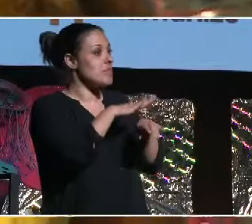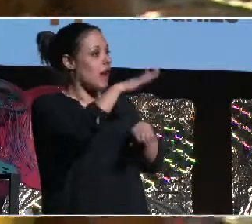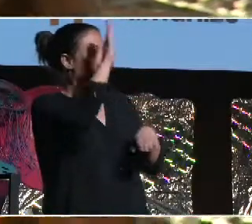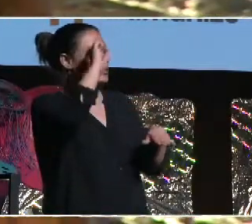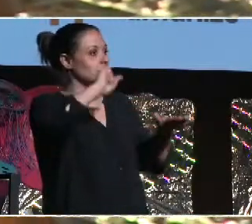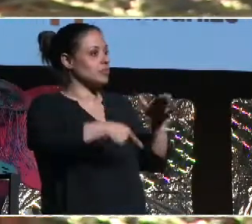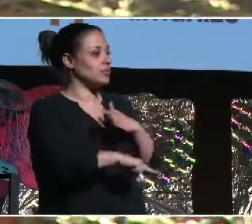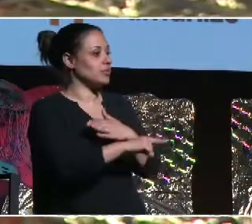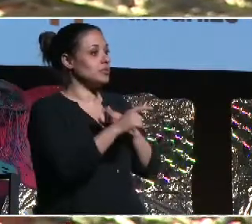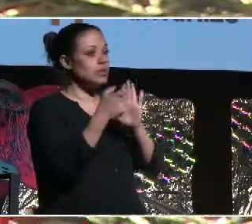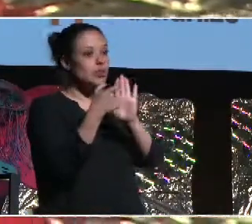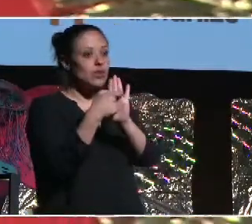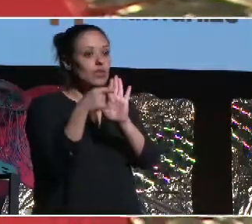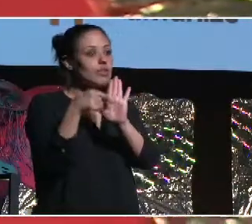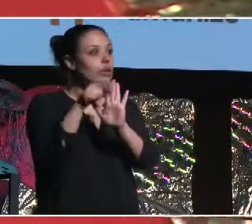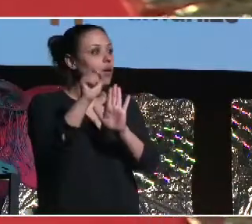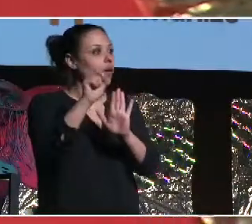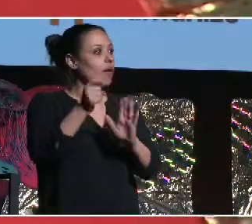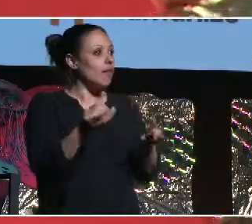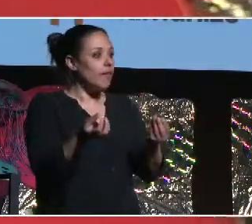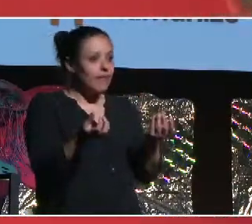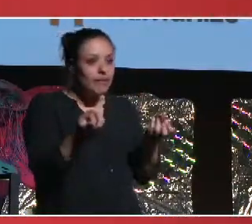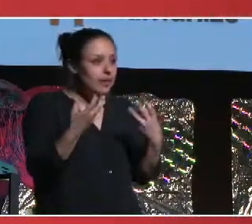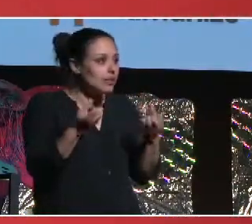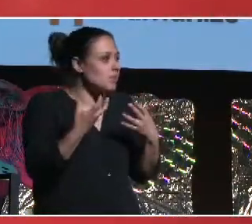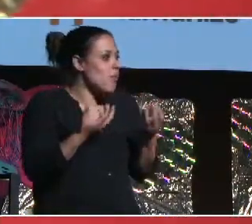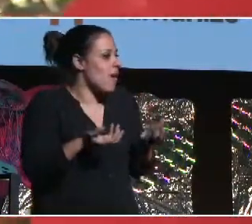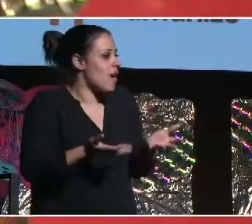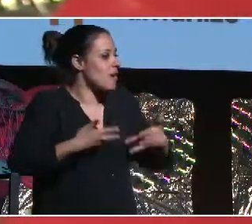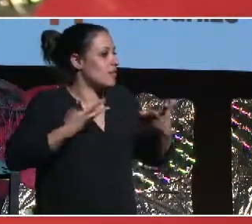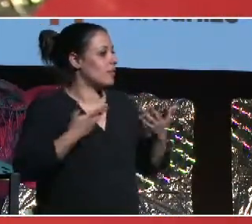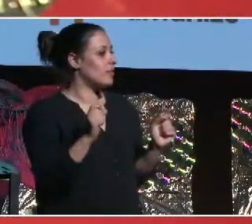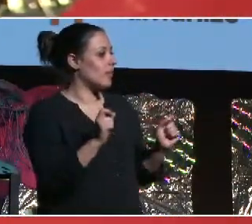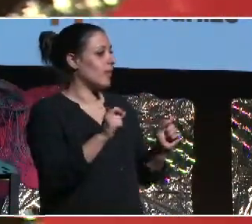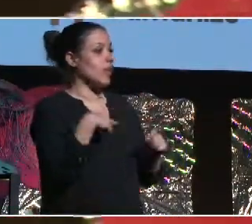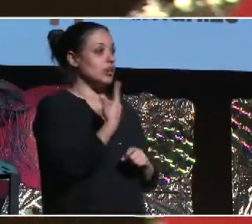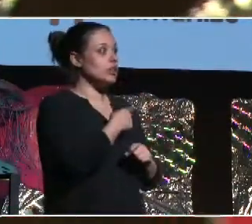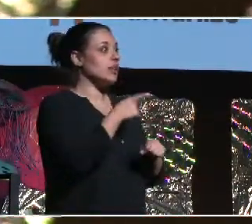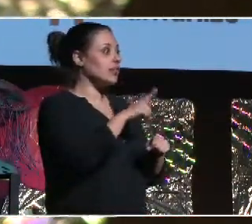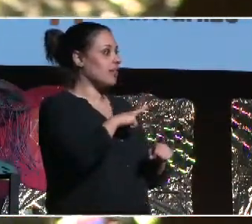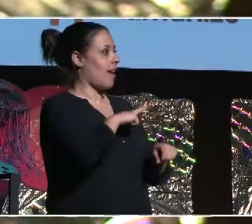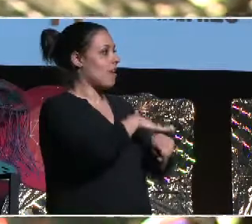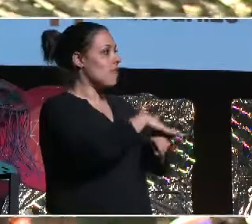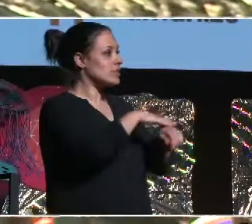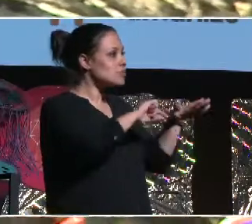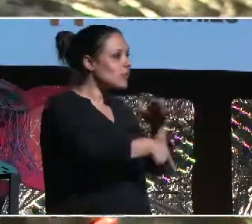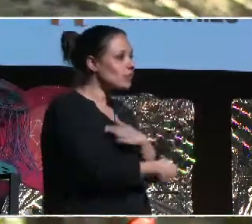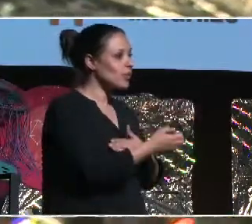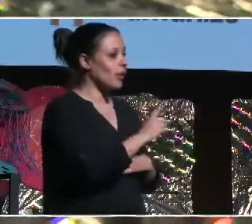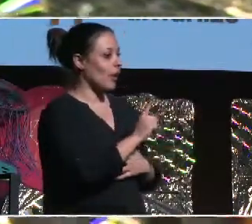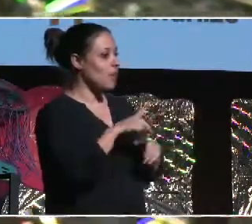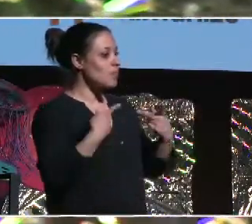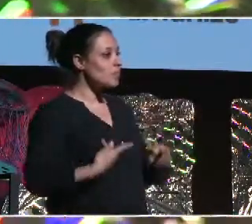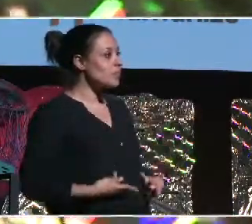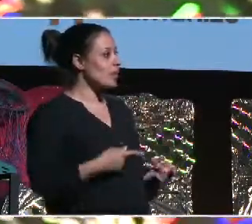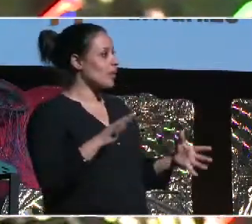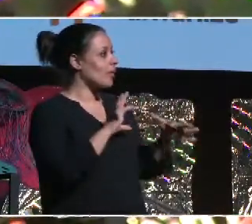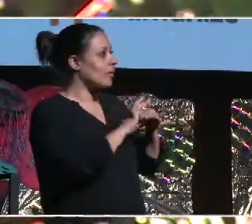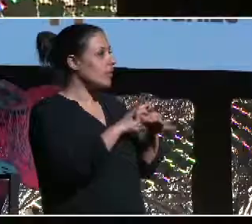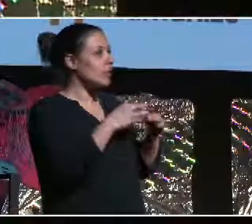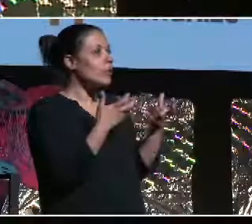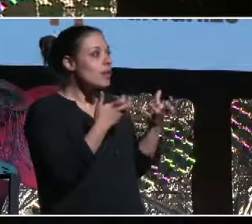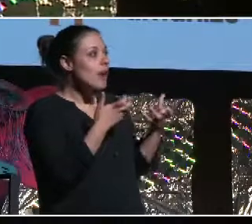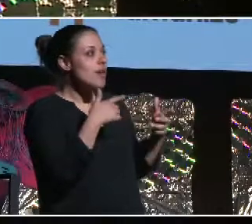realmente entrevistamos a nuestro destinatario final, cómo estamos más cerca de esas personas con las que queremos trabajar.